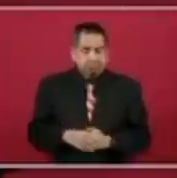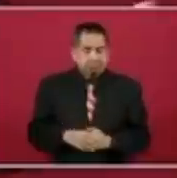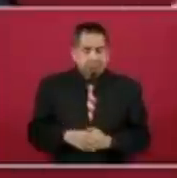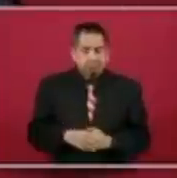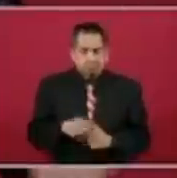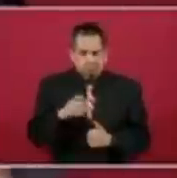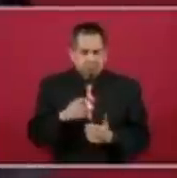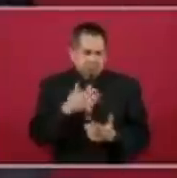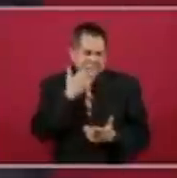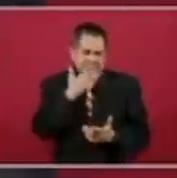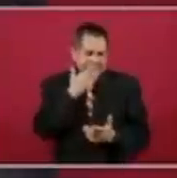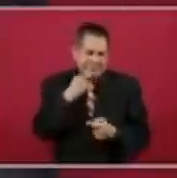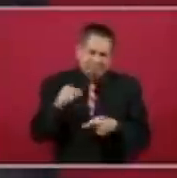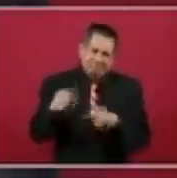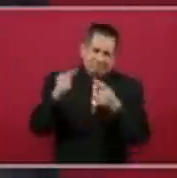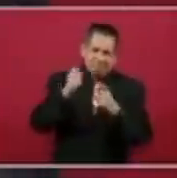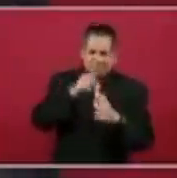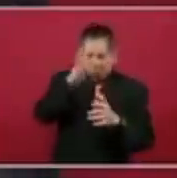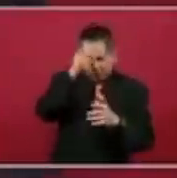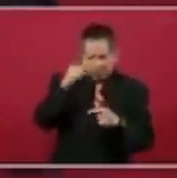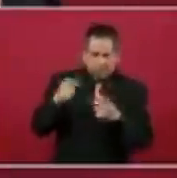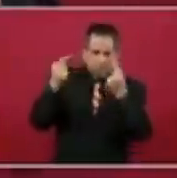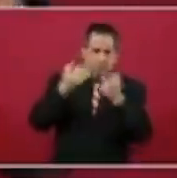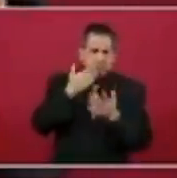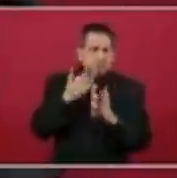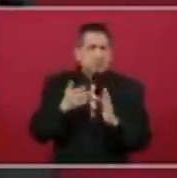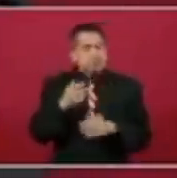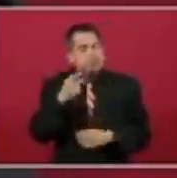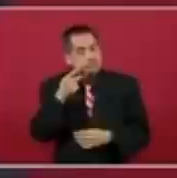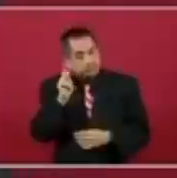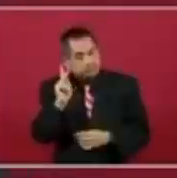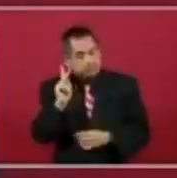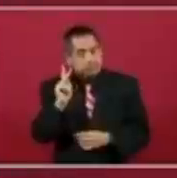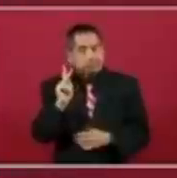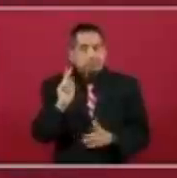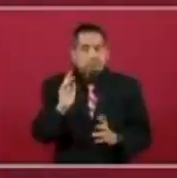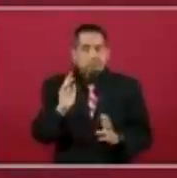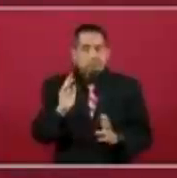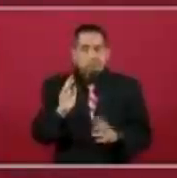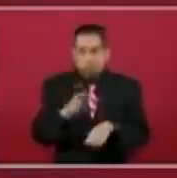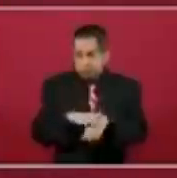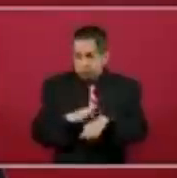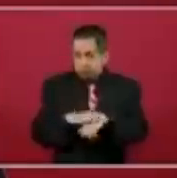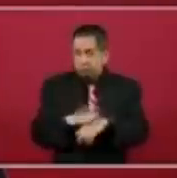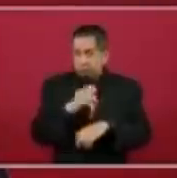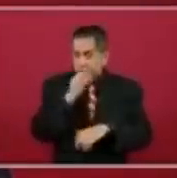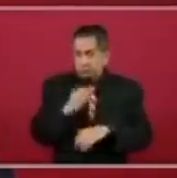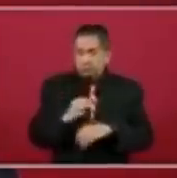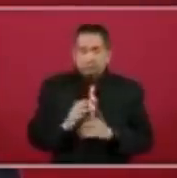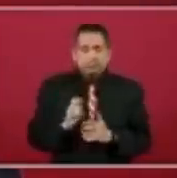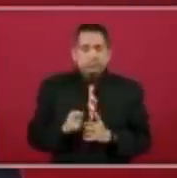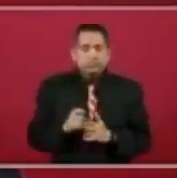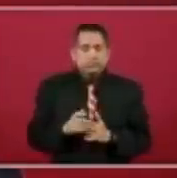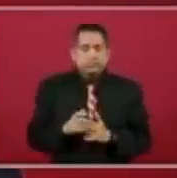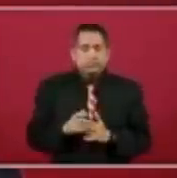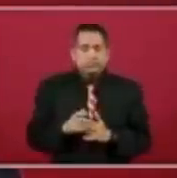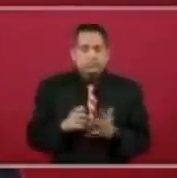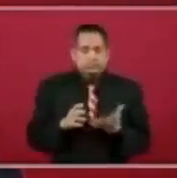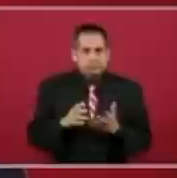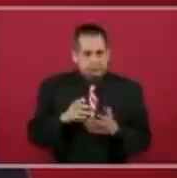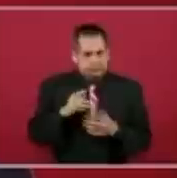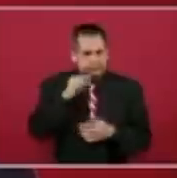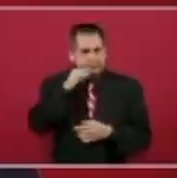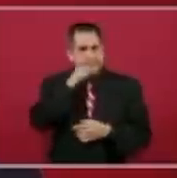es legítimo, nada más que fuera